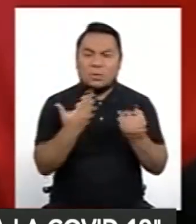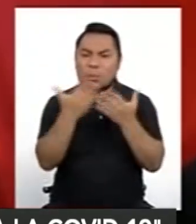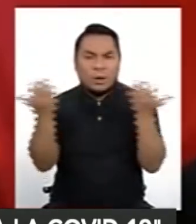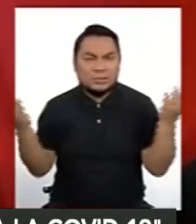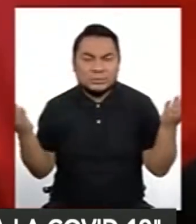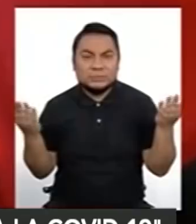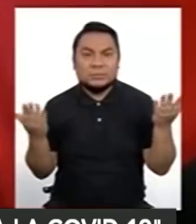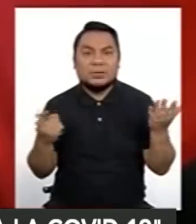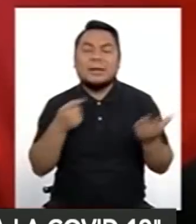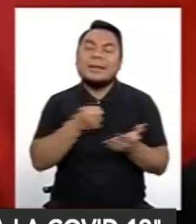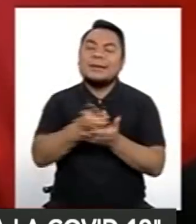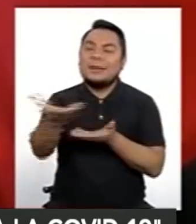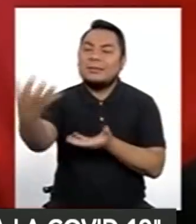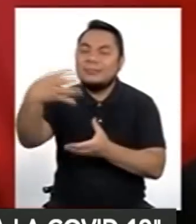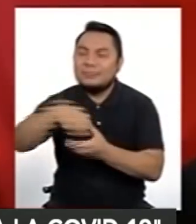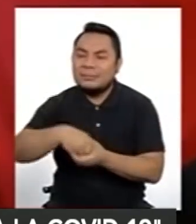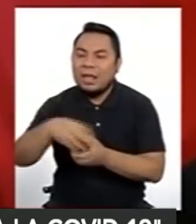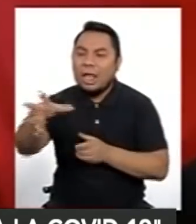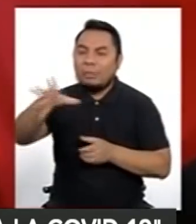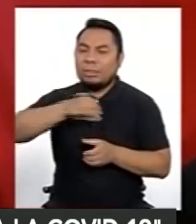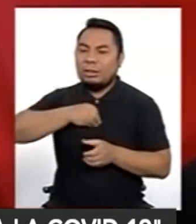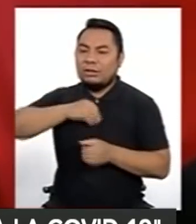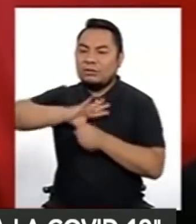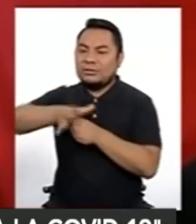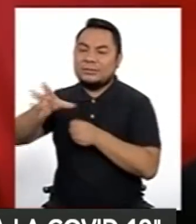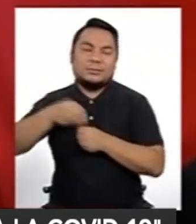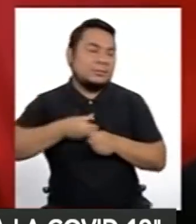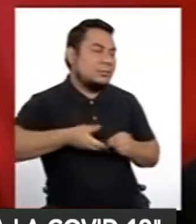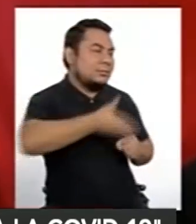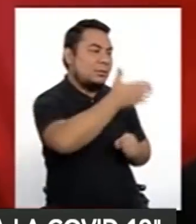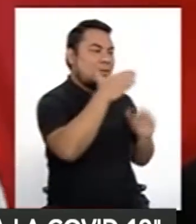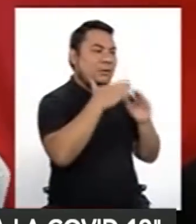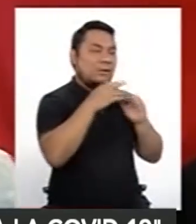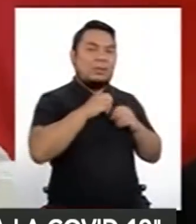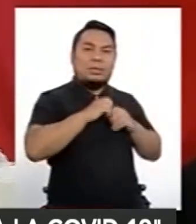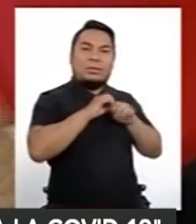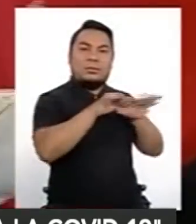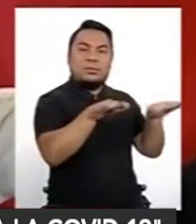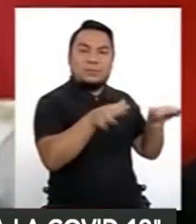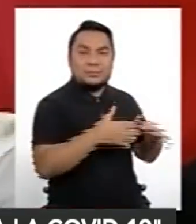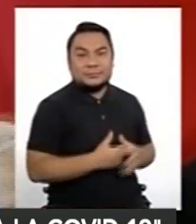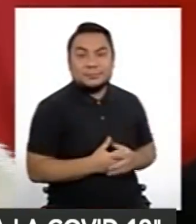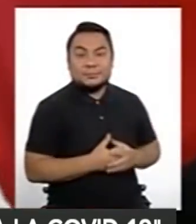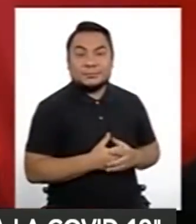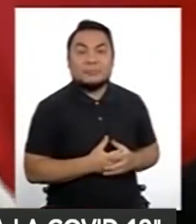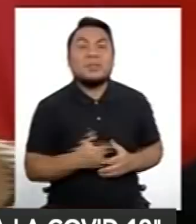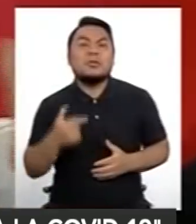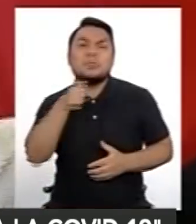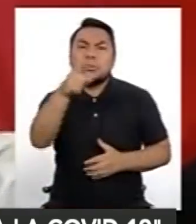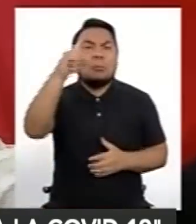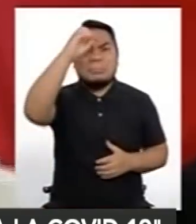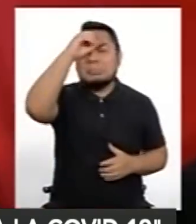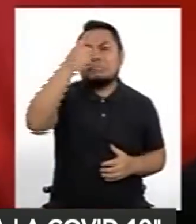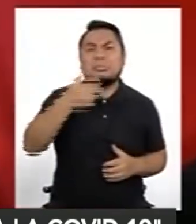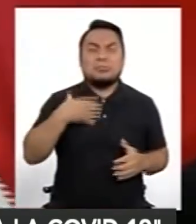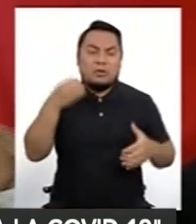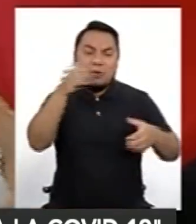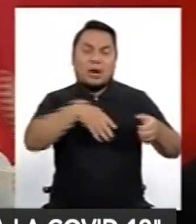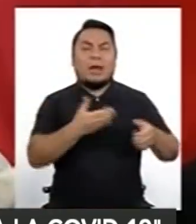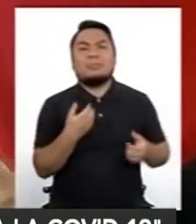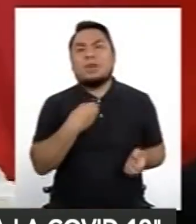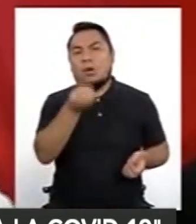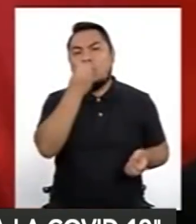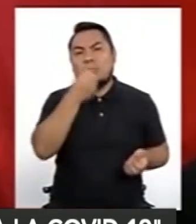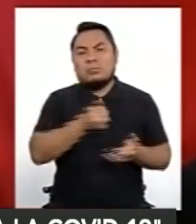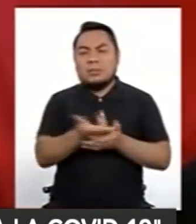van a llevar de yapa el COVID-19 a su casa. O sea, van a ir. Voy con mi bolsa y